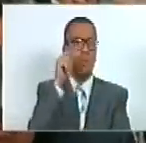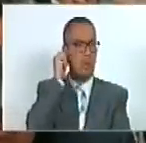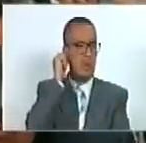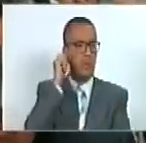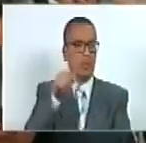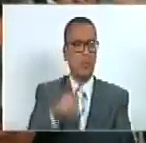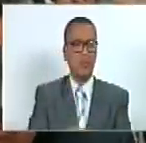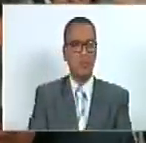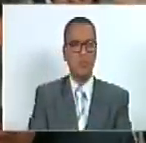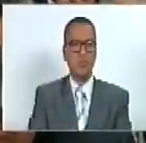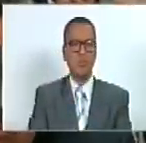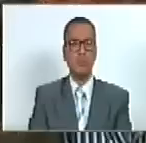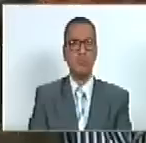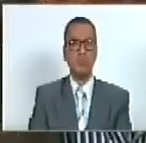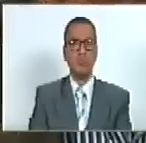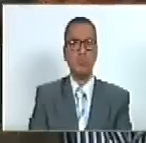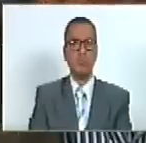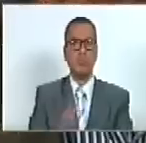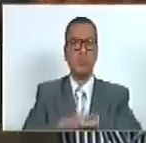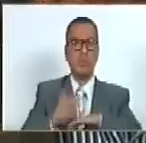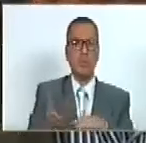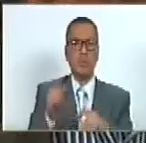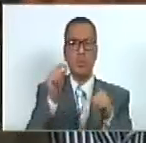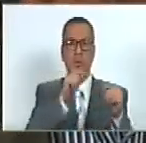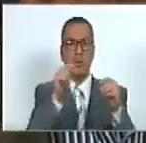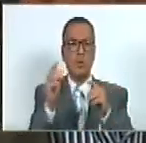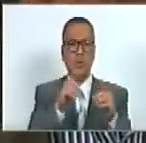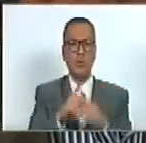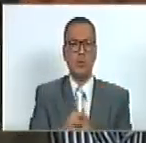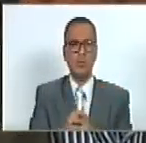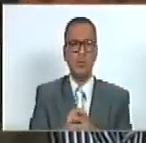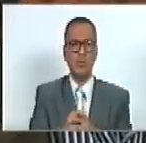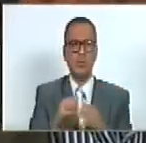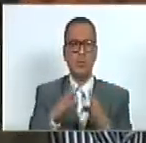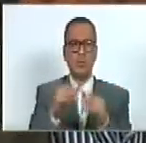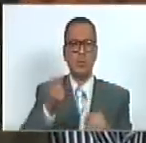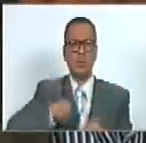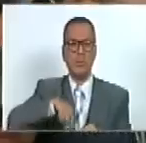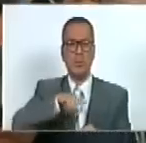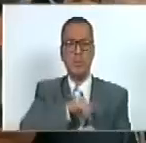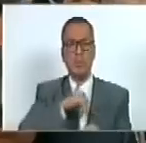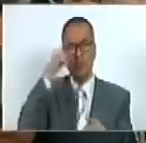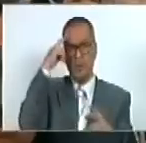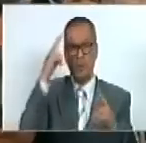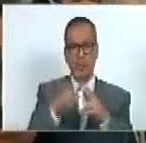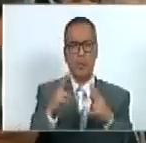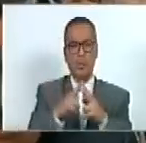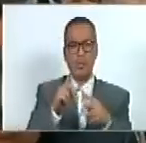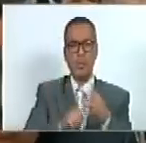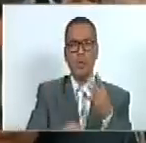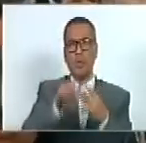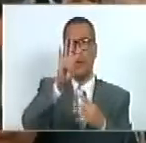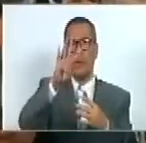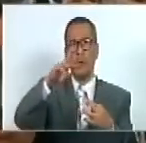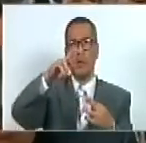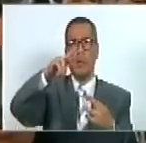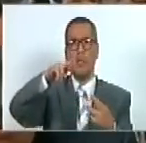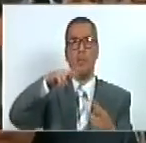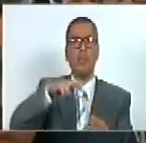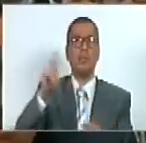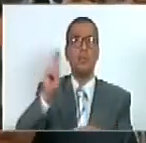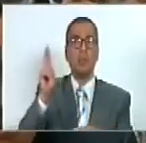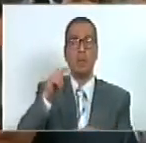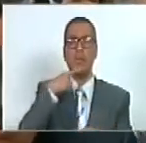me antecedió, porque es un discurso que todos nosotros lo conocemos desde la Cuarta República. Es